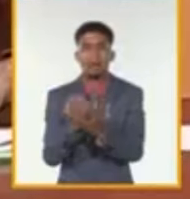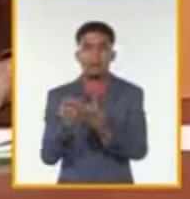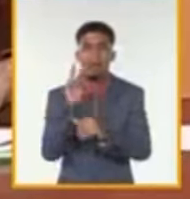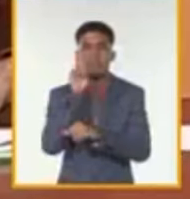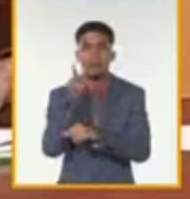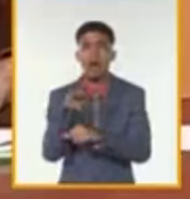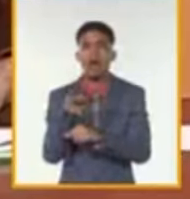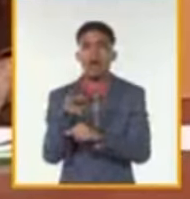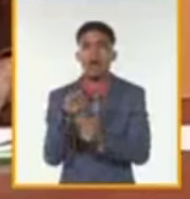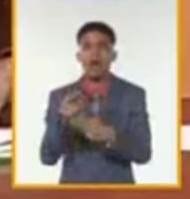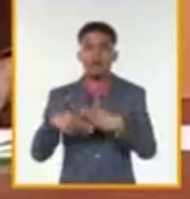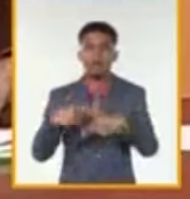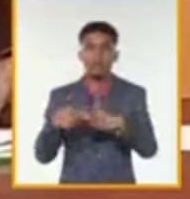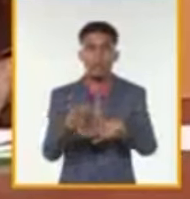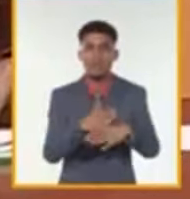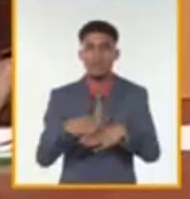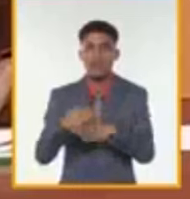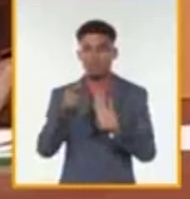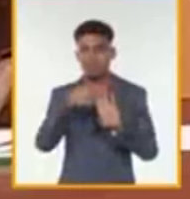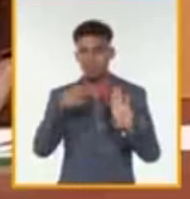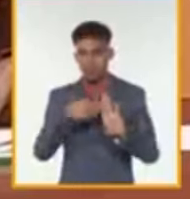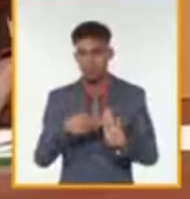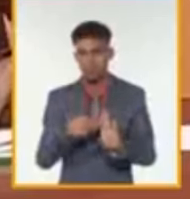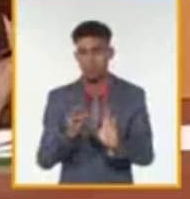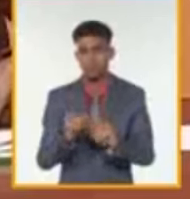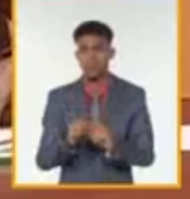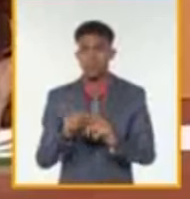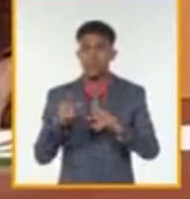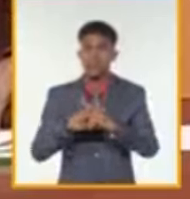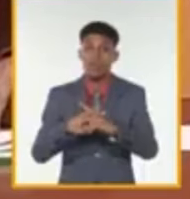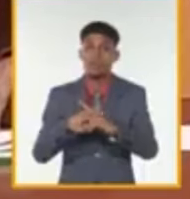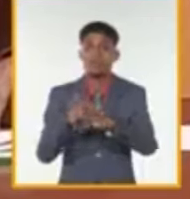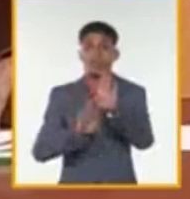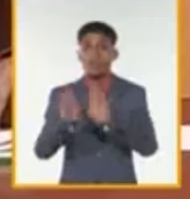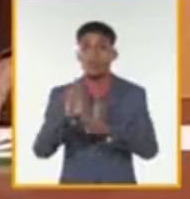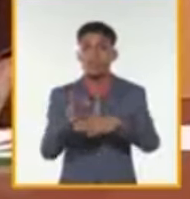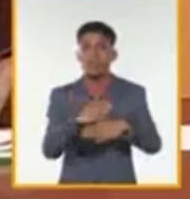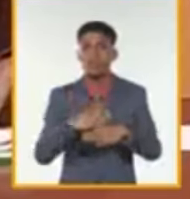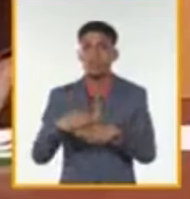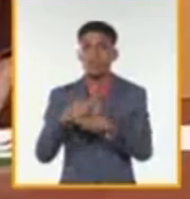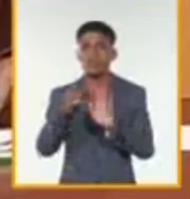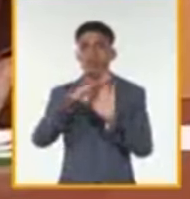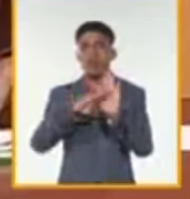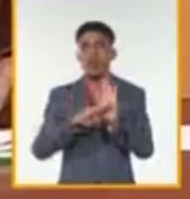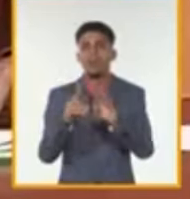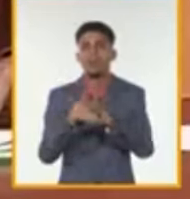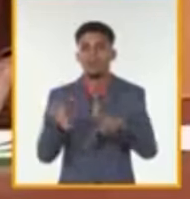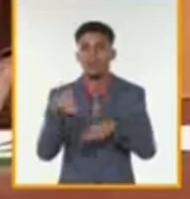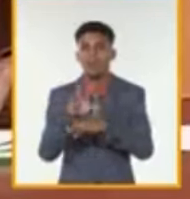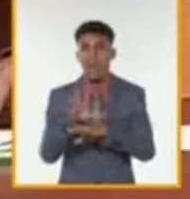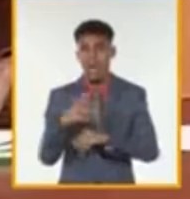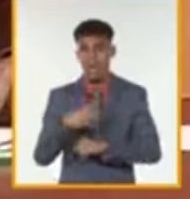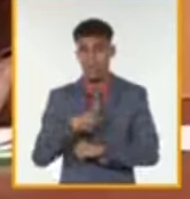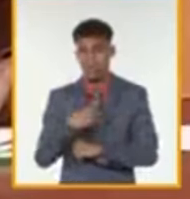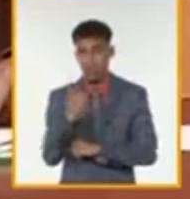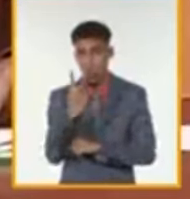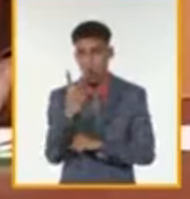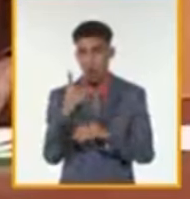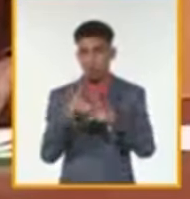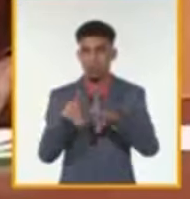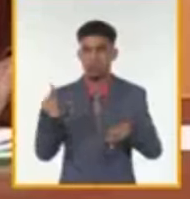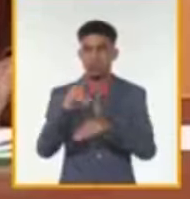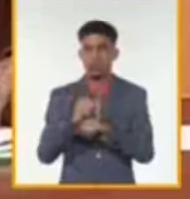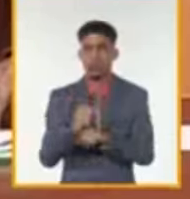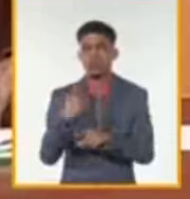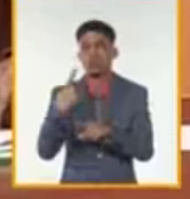yo creo que destacar los diferentes programas doctorales que hay que nosotros tenemos en el municipio ya tenemos dos doctores dentro del Consejo de la administración hay tres programas doctorales